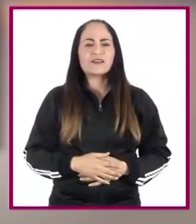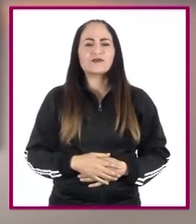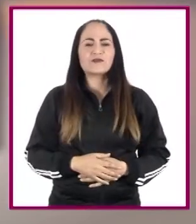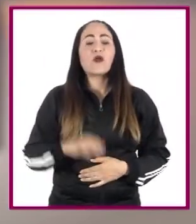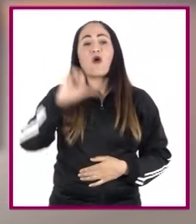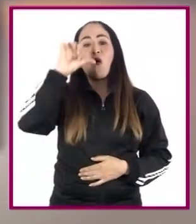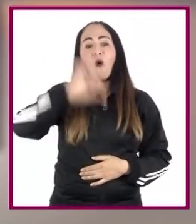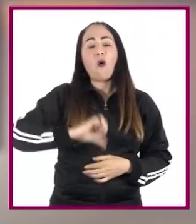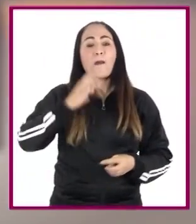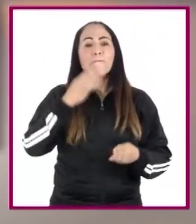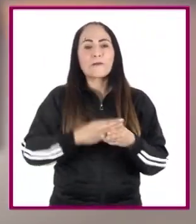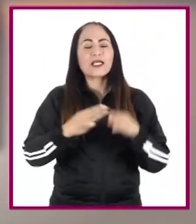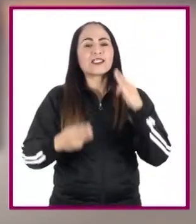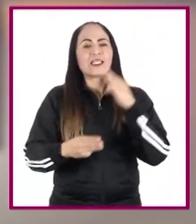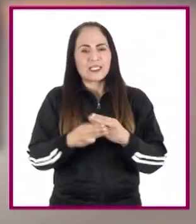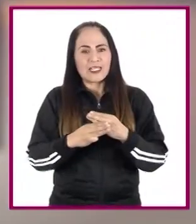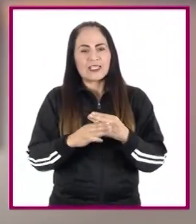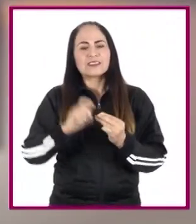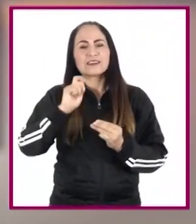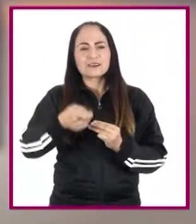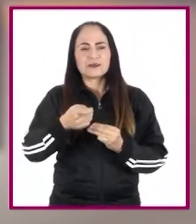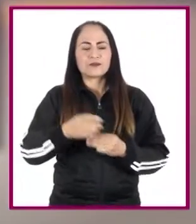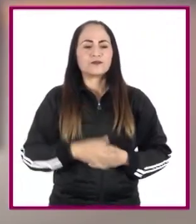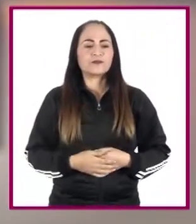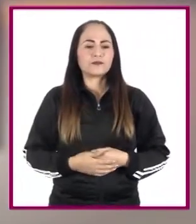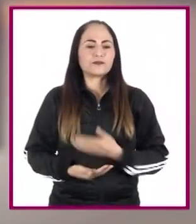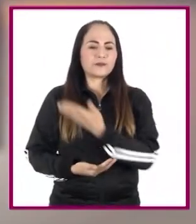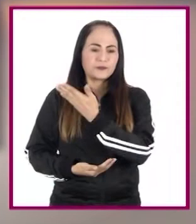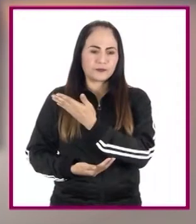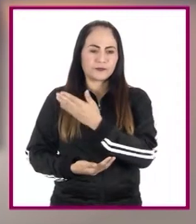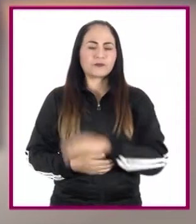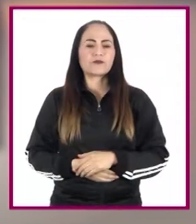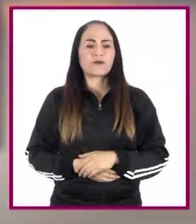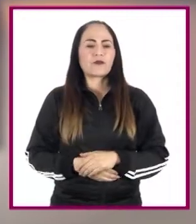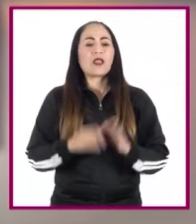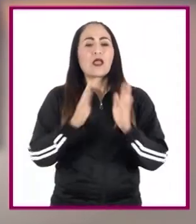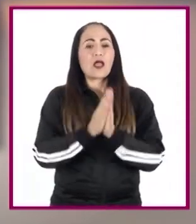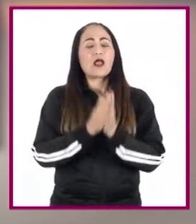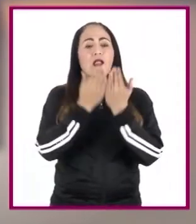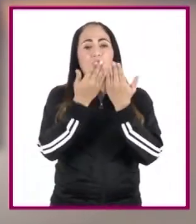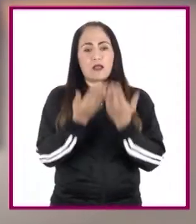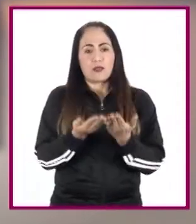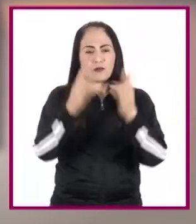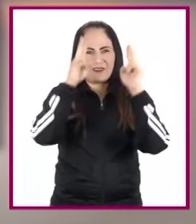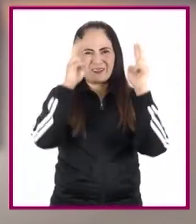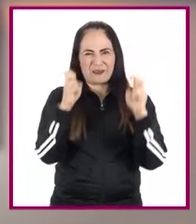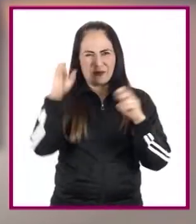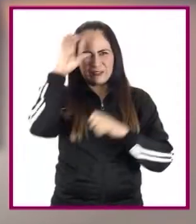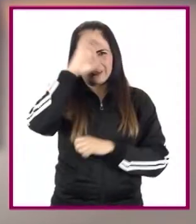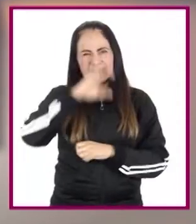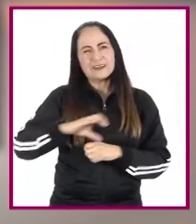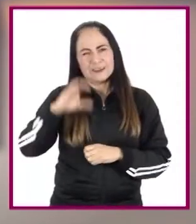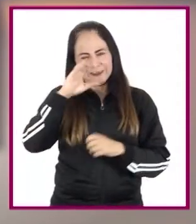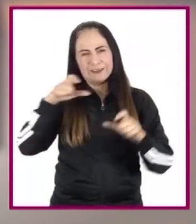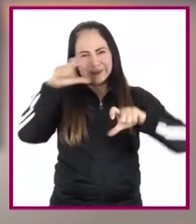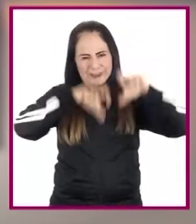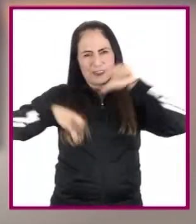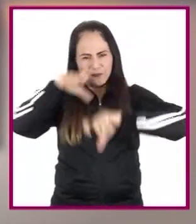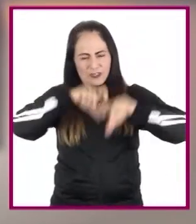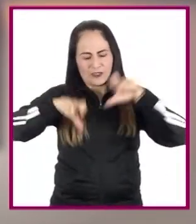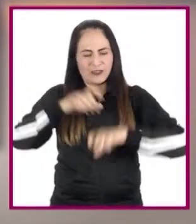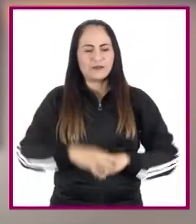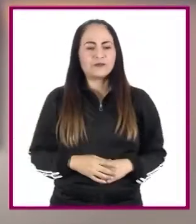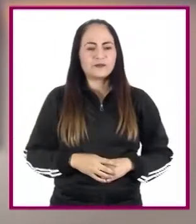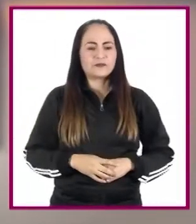vamos a utilizar en esta sesión son los siguientes: su libro de texto de ciencias con énfasis en química, su cuaderno